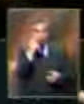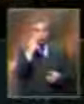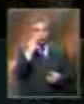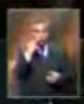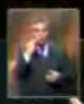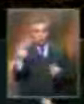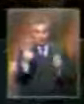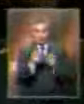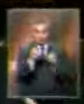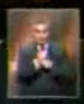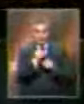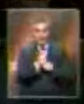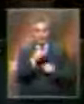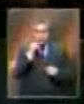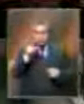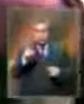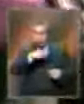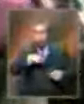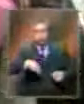ellos